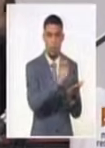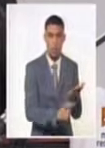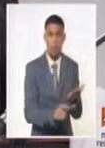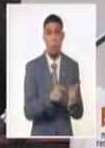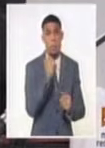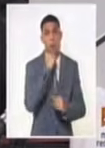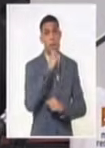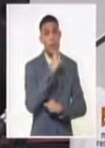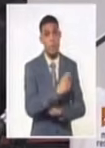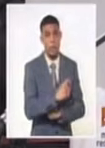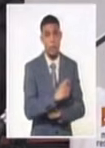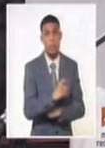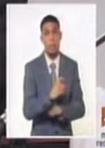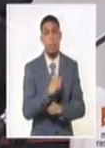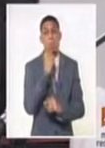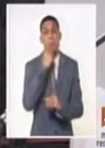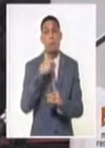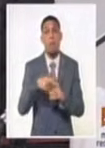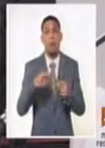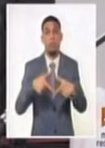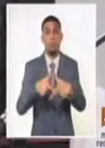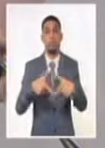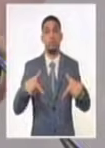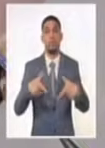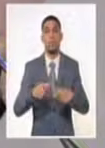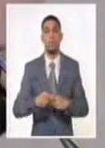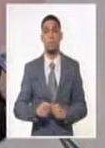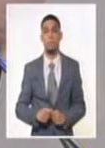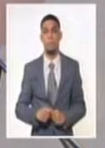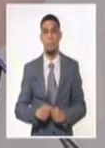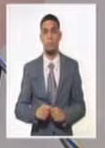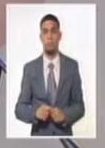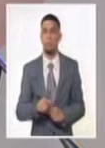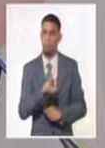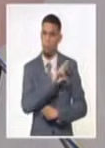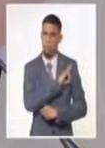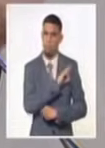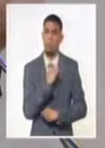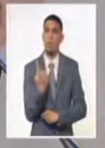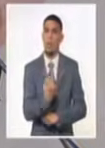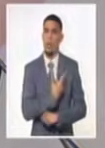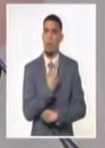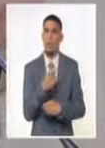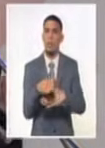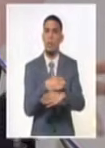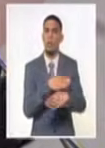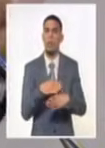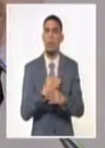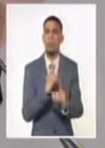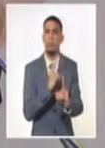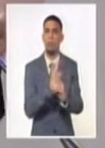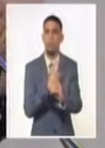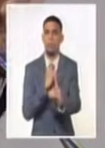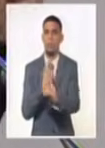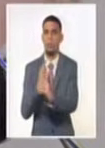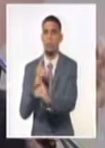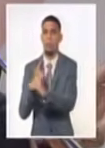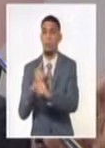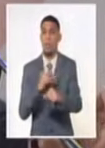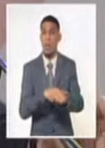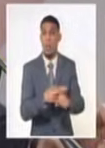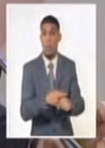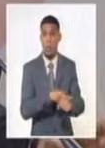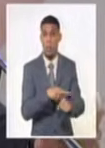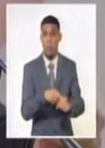matrícula, por supuesto, es más difícil. Sí. Nosotros, en los diferentes contactos que hemos sostenido con los representantes de organismos formadores,